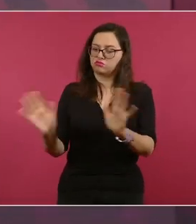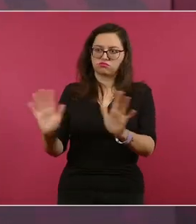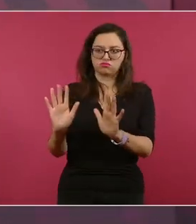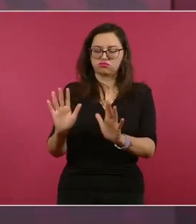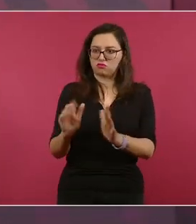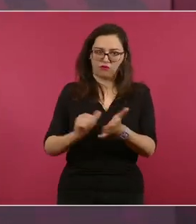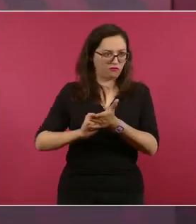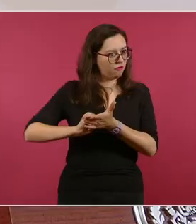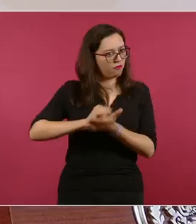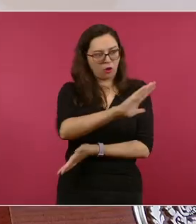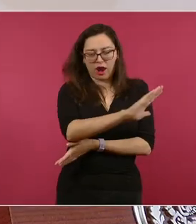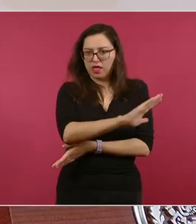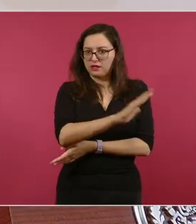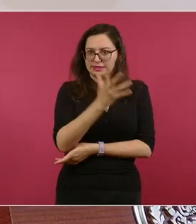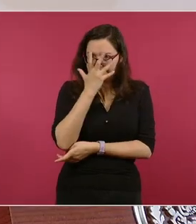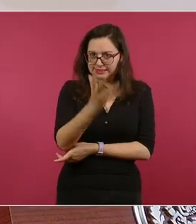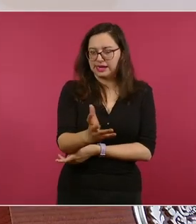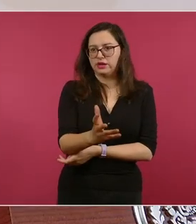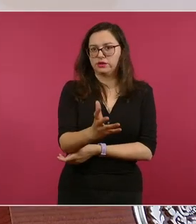categórico